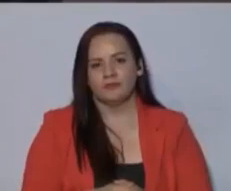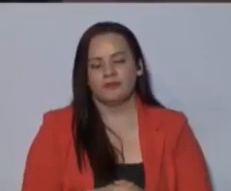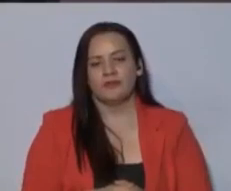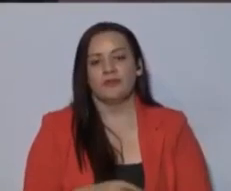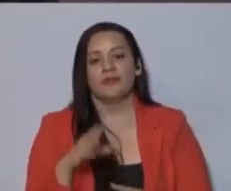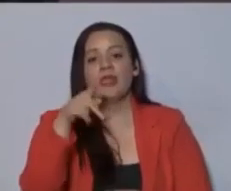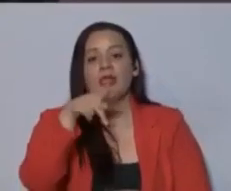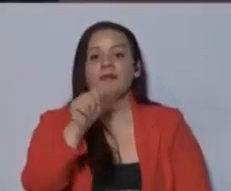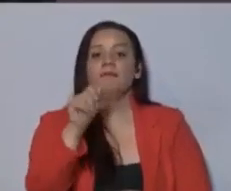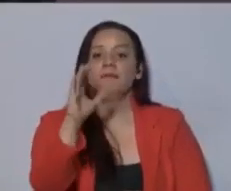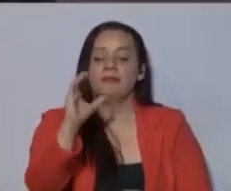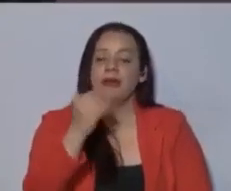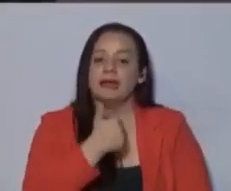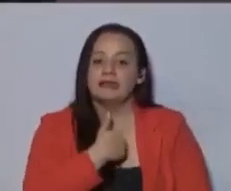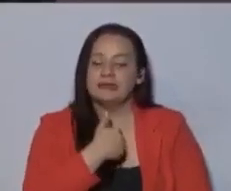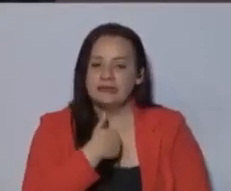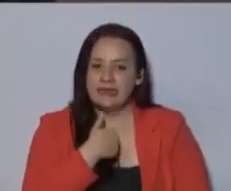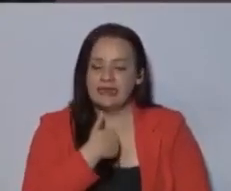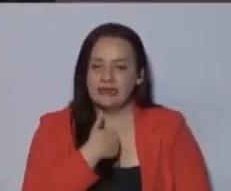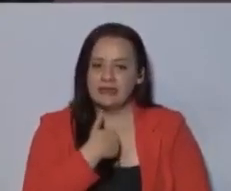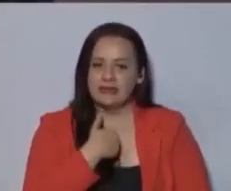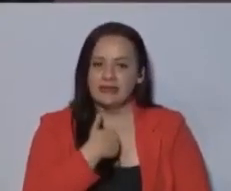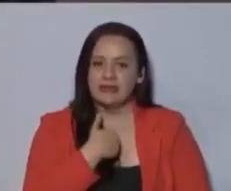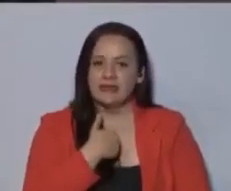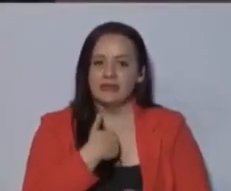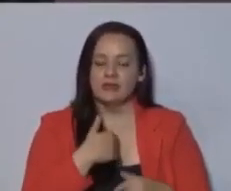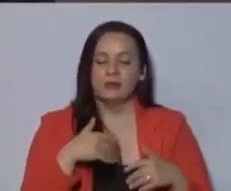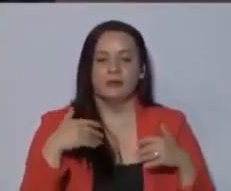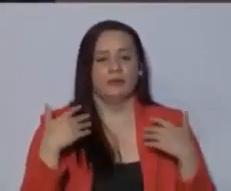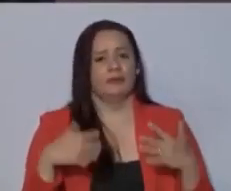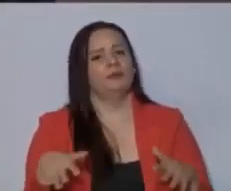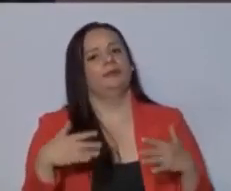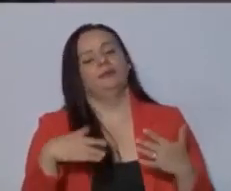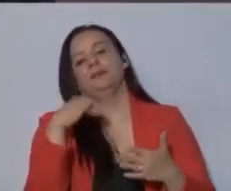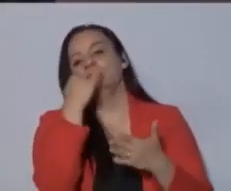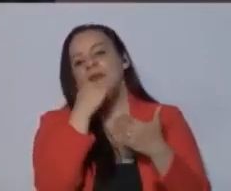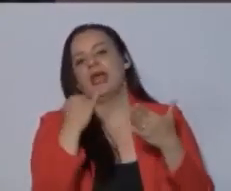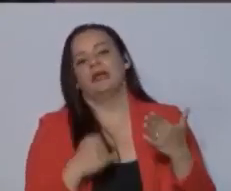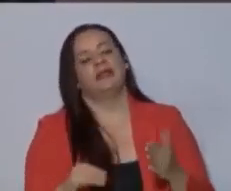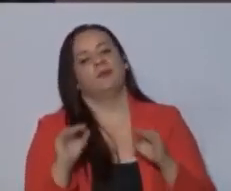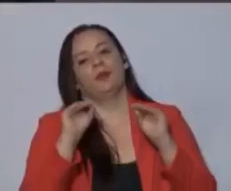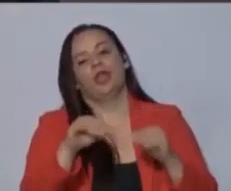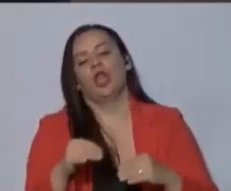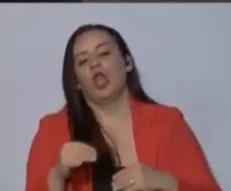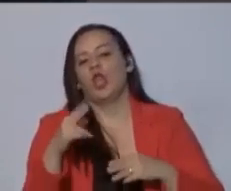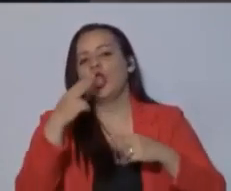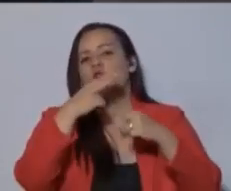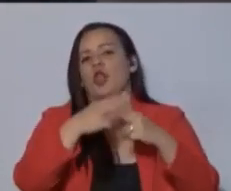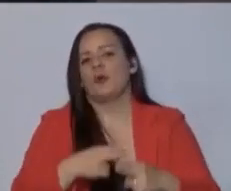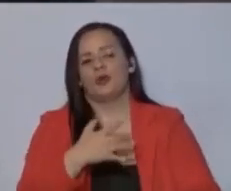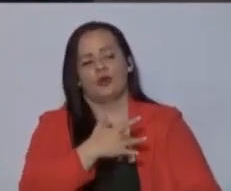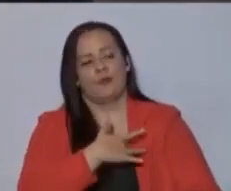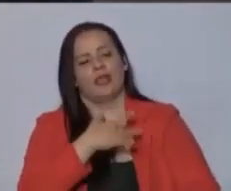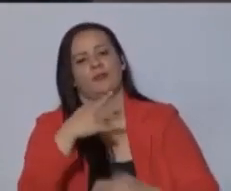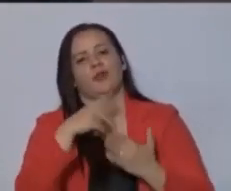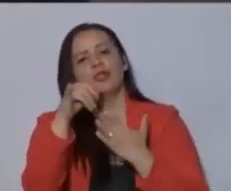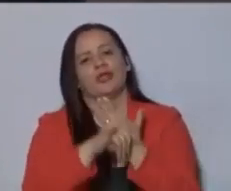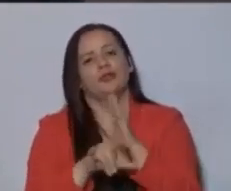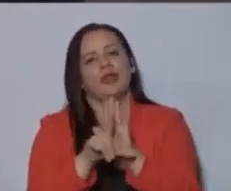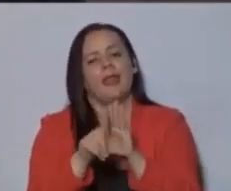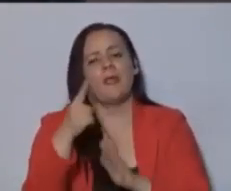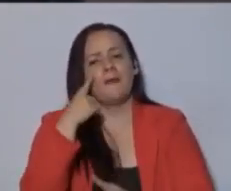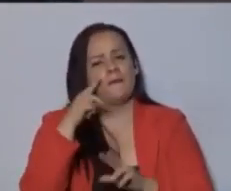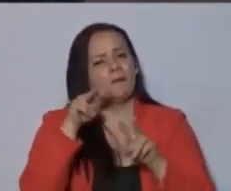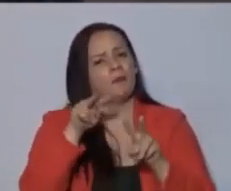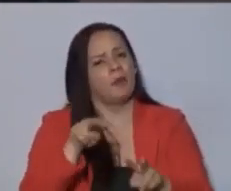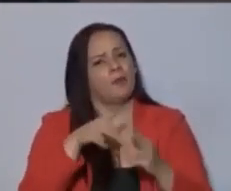Y el PAC tiene un arte de ponerle nombres románticos a los proyectos de ley. Pero observémoslo con detenimiento